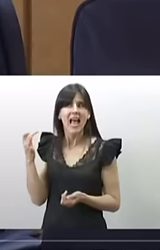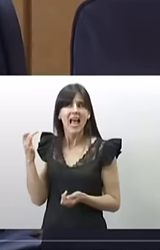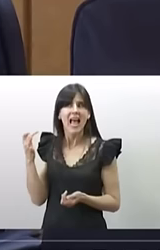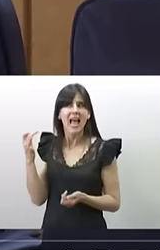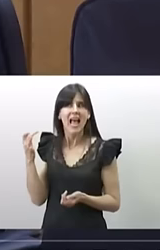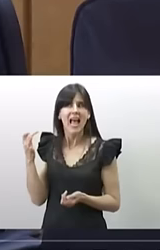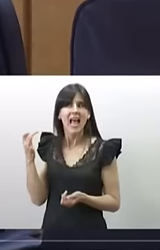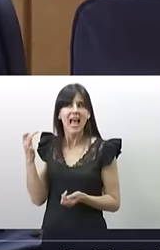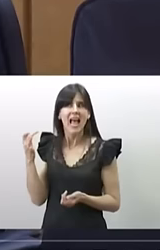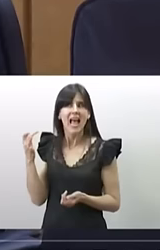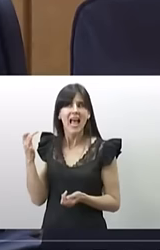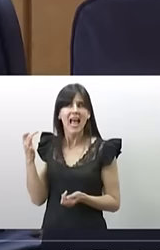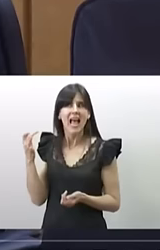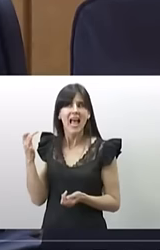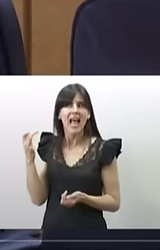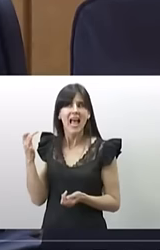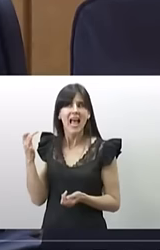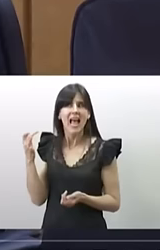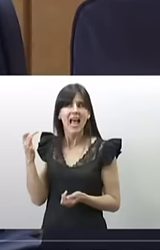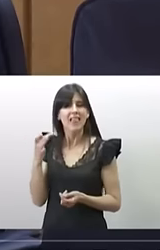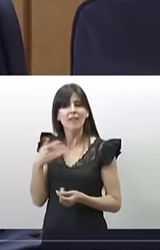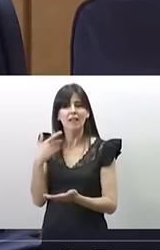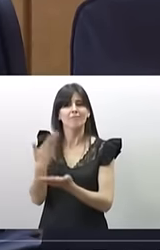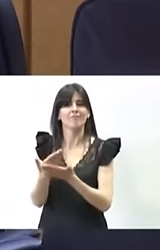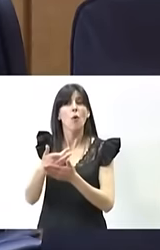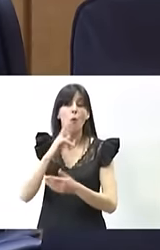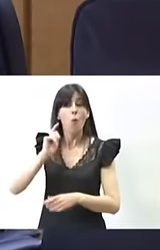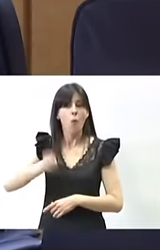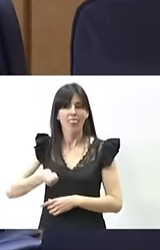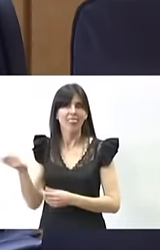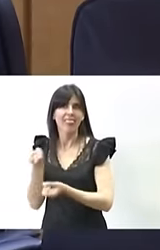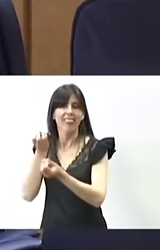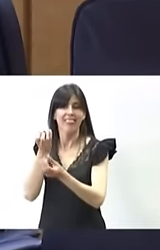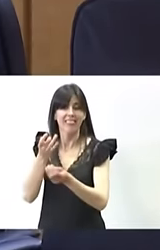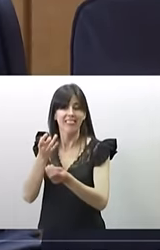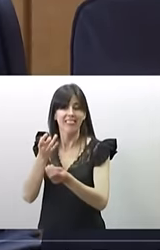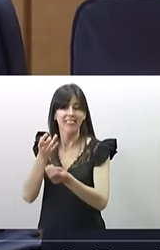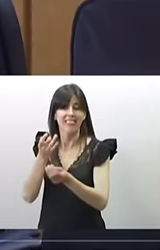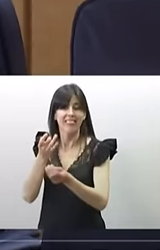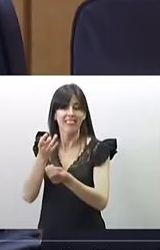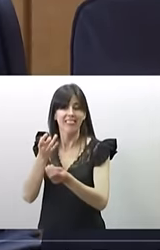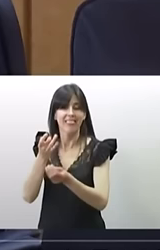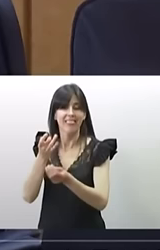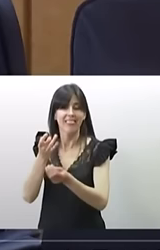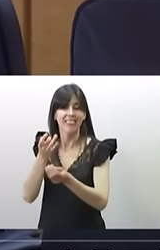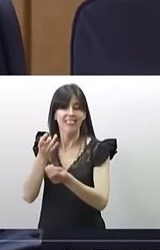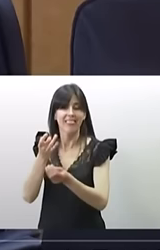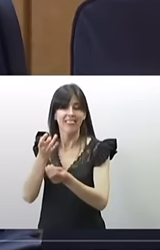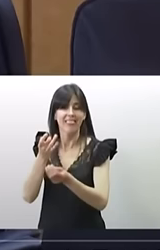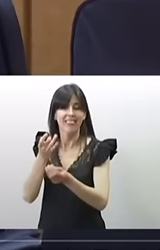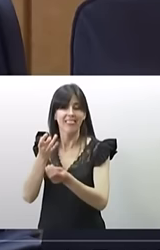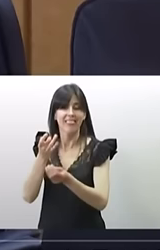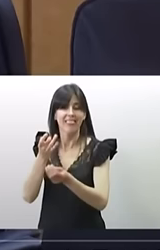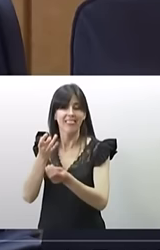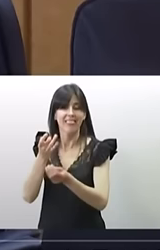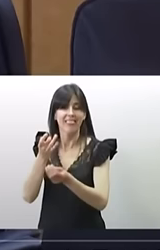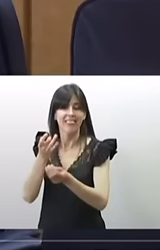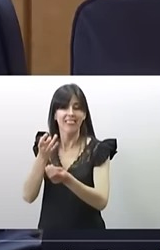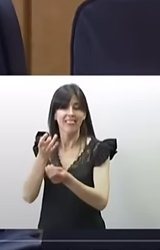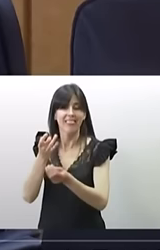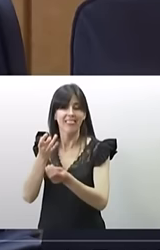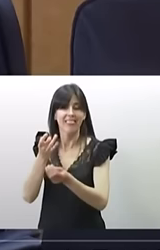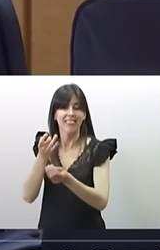digamos, vistos por las cámaras, ¿no? Grabados por las cámaras. El juez y Sánchez debería de estar dando... Fíjate cómo aquí hace una mueca mirando hacia